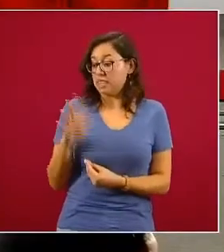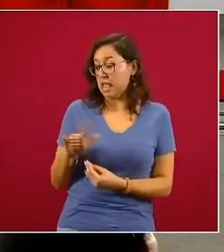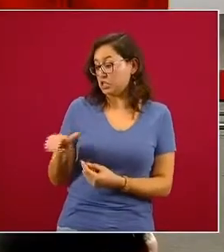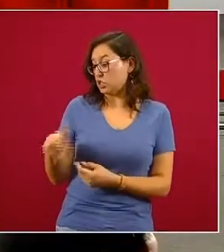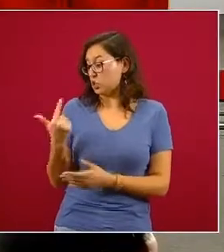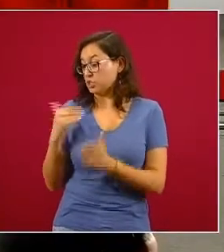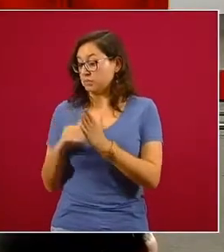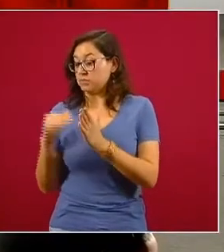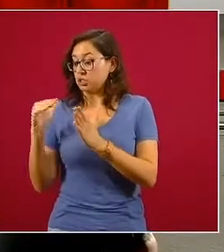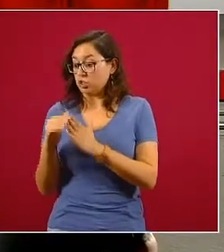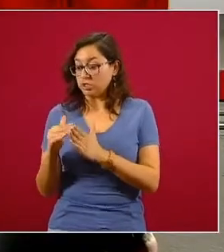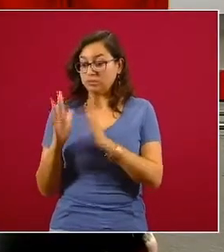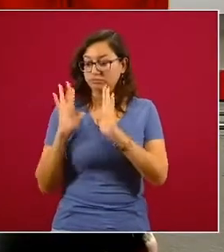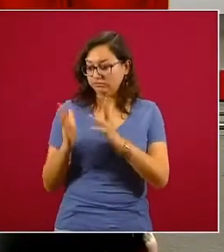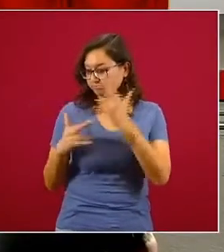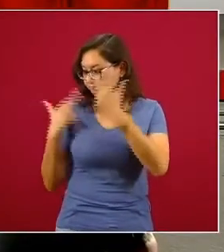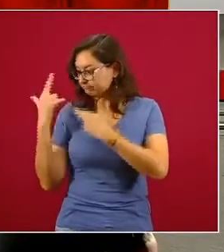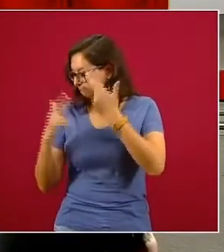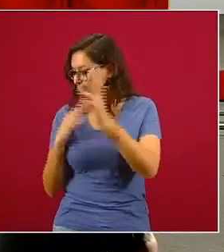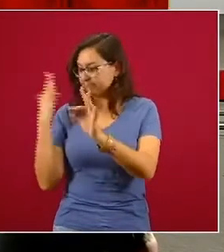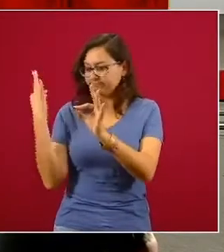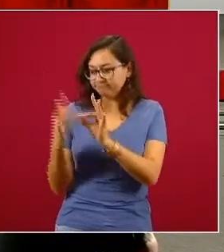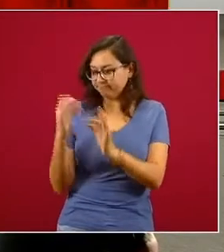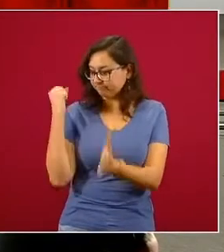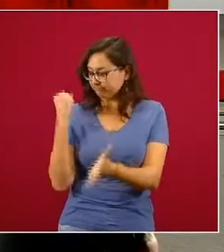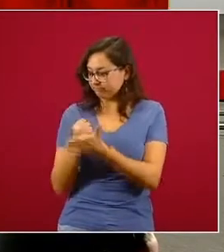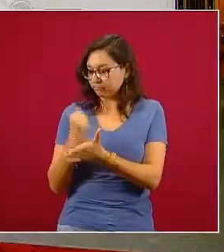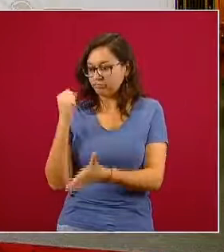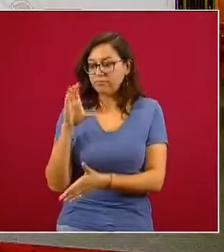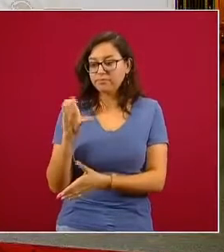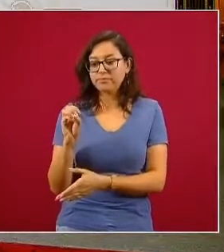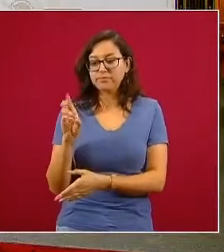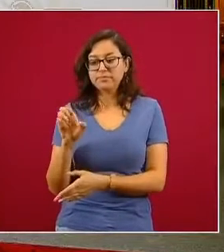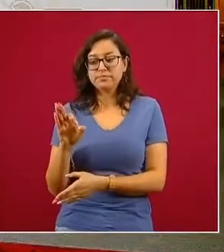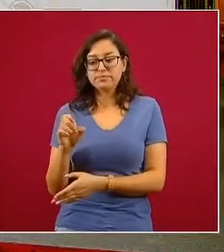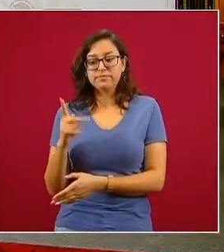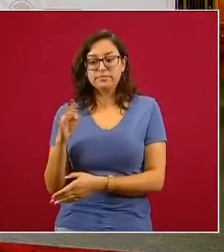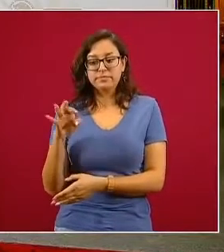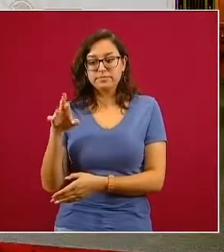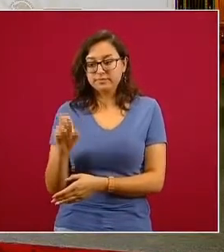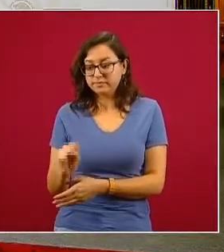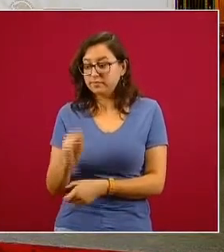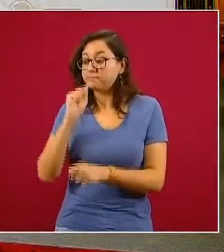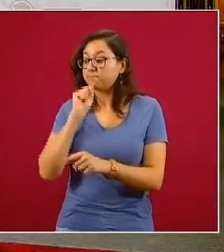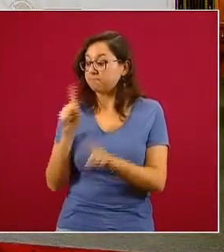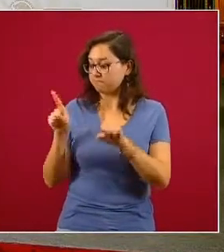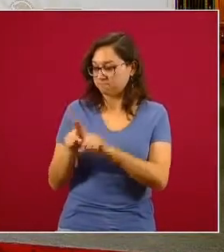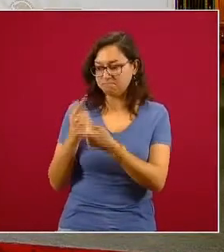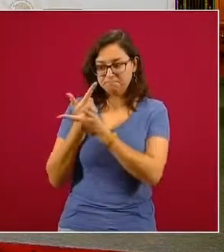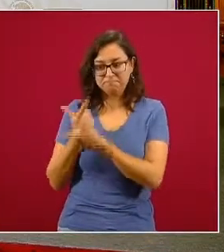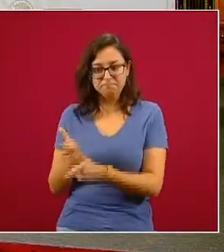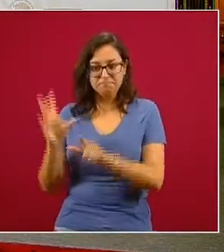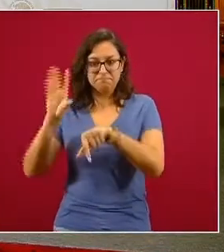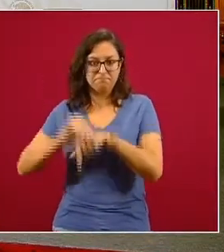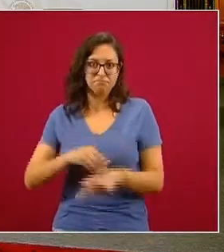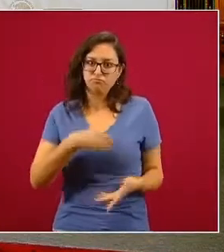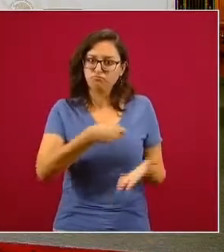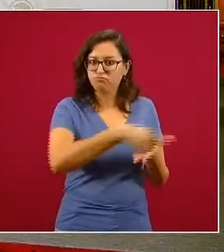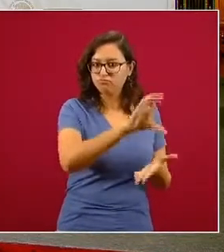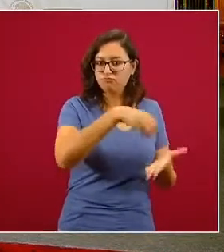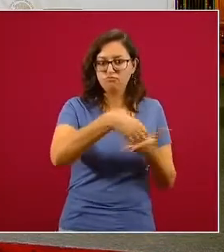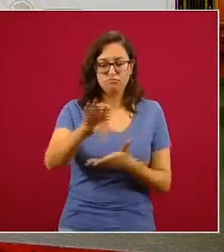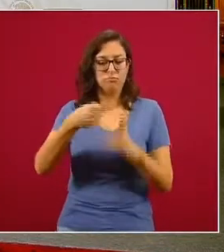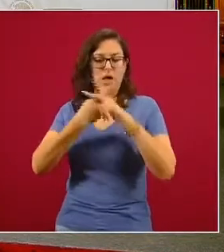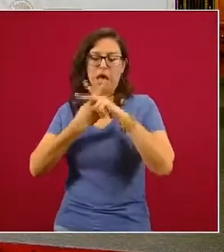y que hayan pasado por el proceso de verificación sanitaria de COFEPRIS y se haga la liberación de la misma, arranquemos con la